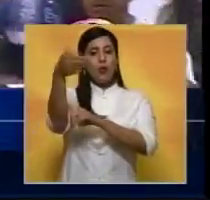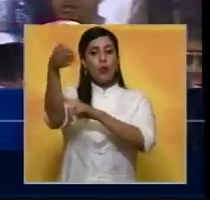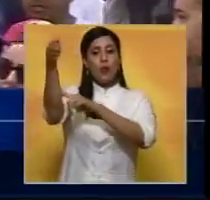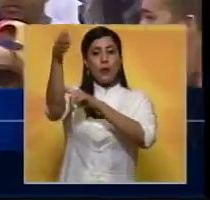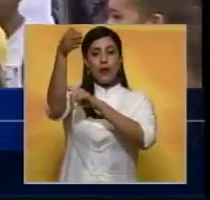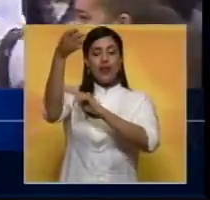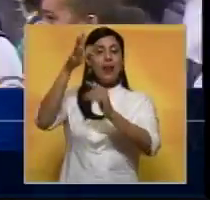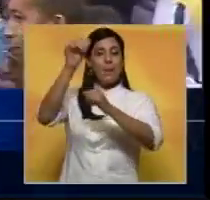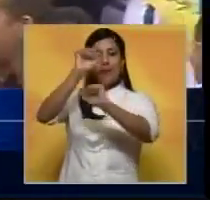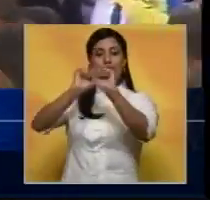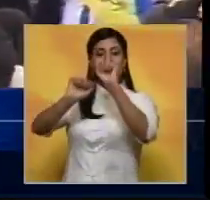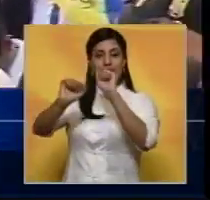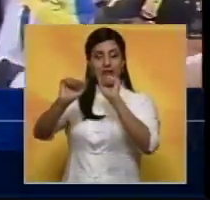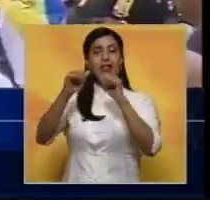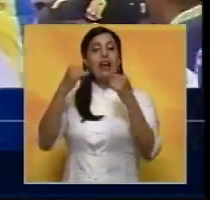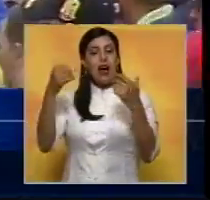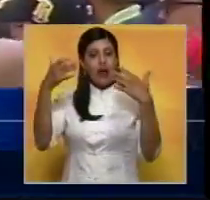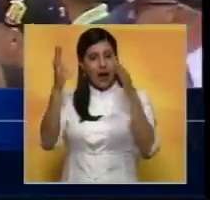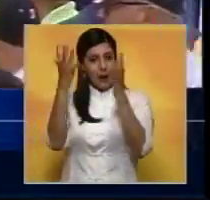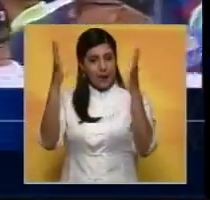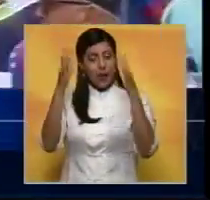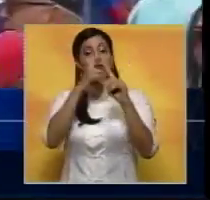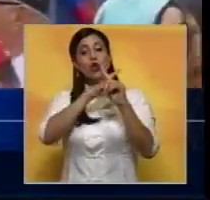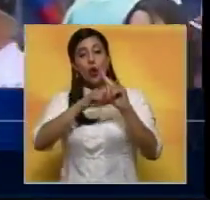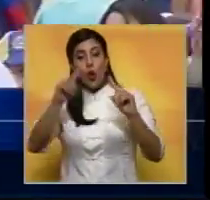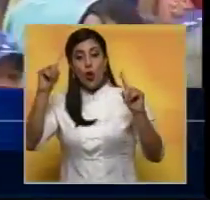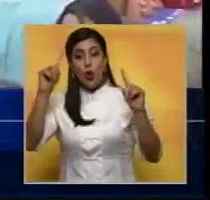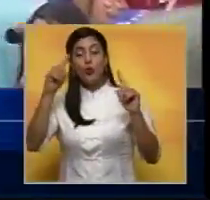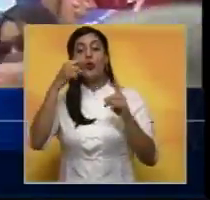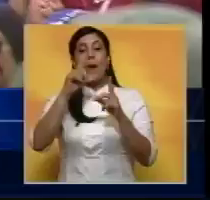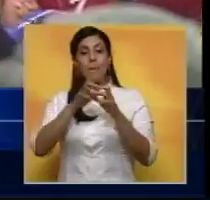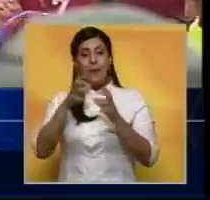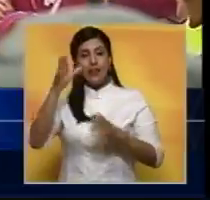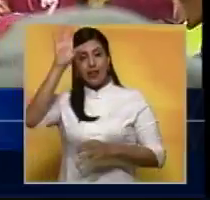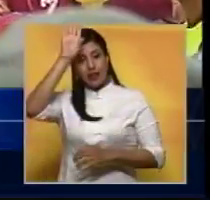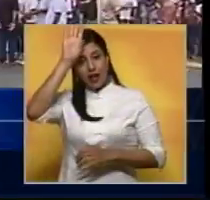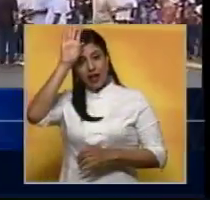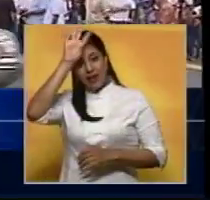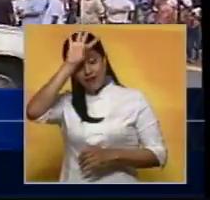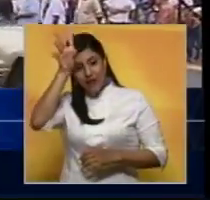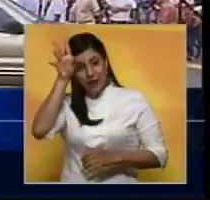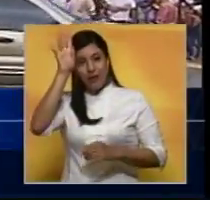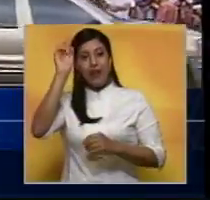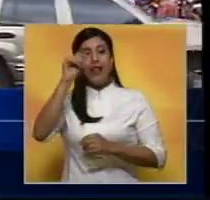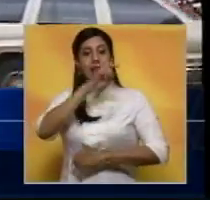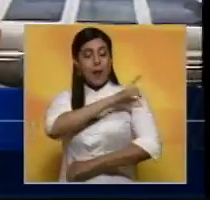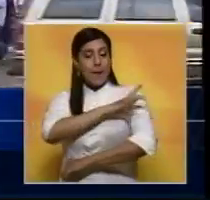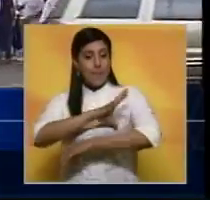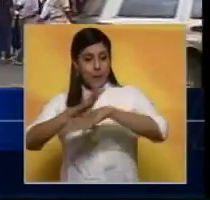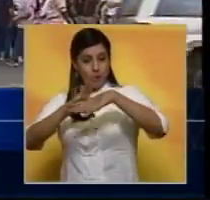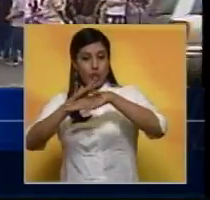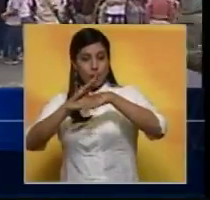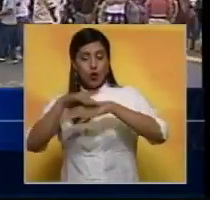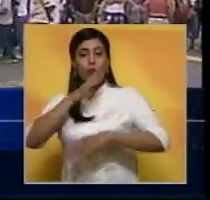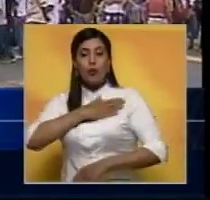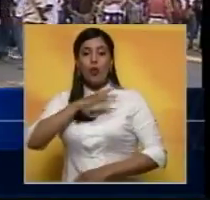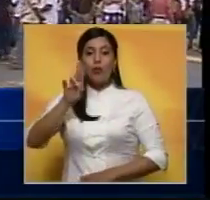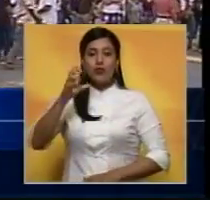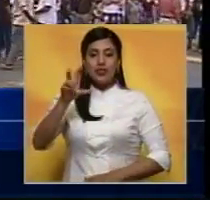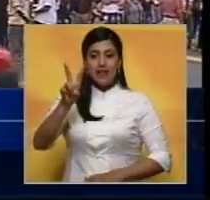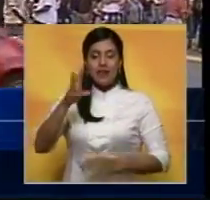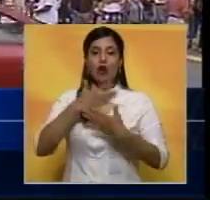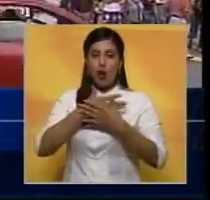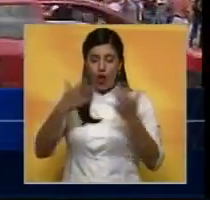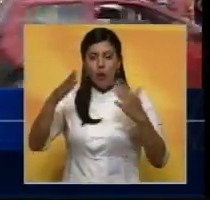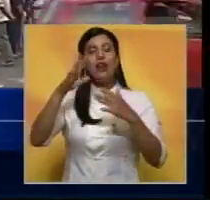Venezuela en la defensa y otro cuando llegaron los paramédicos, enfermeras y médicos voluntarios de la UCB. Las exigencias de la MUD